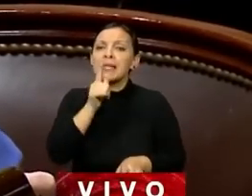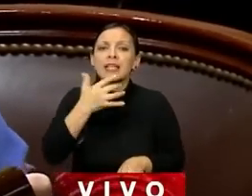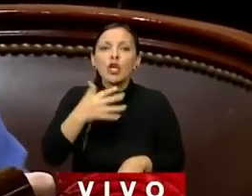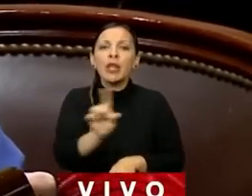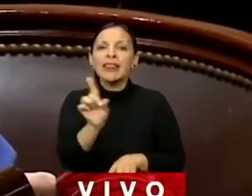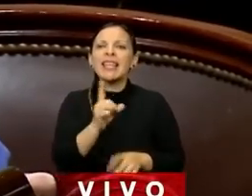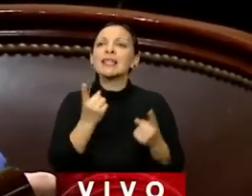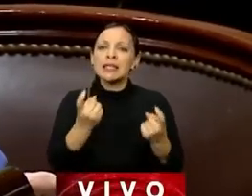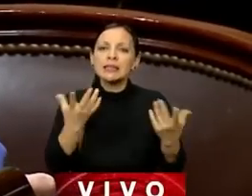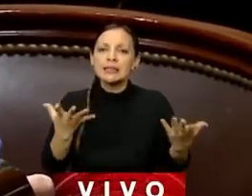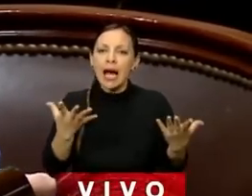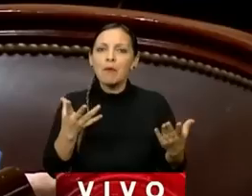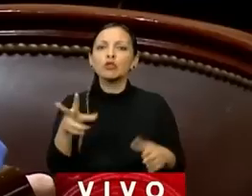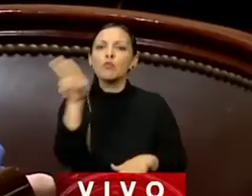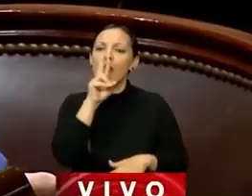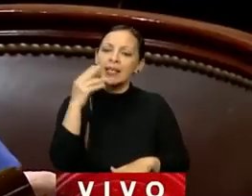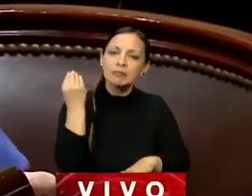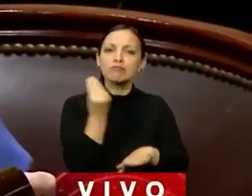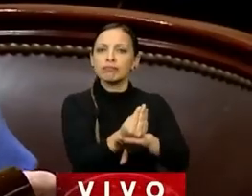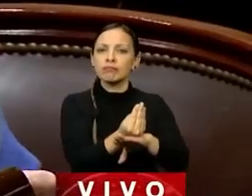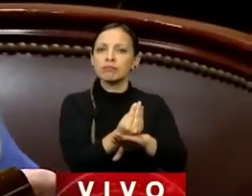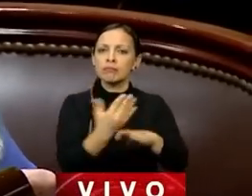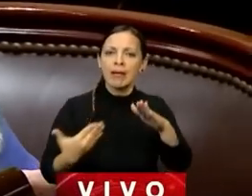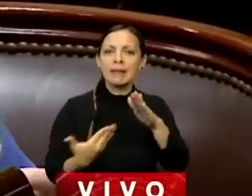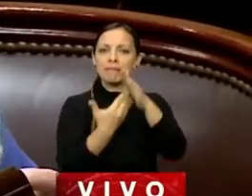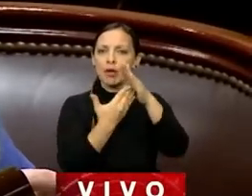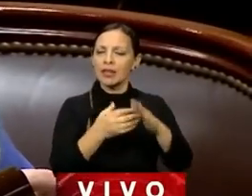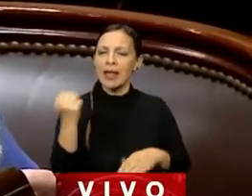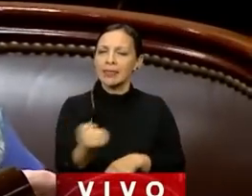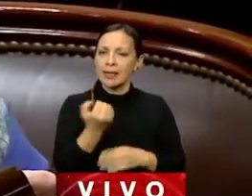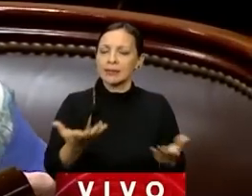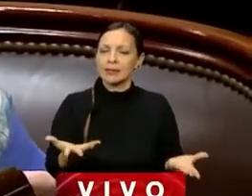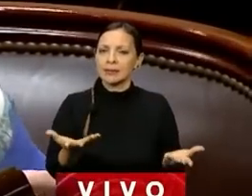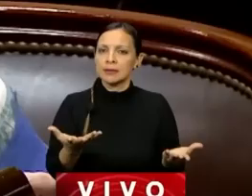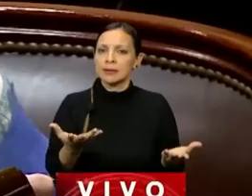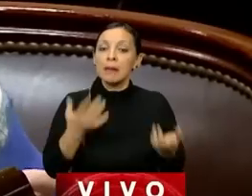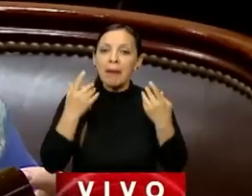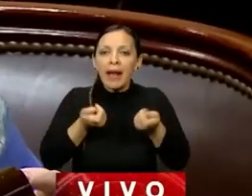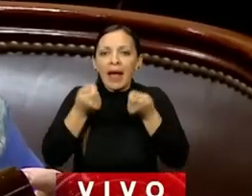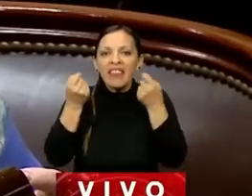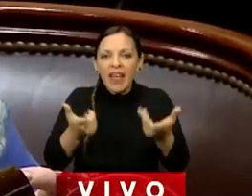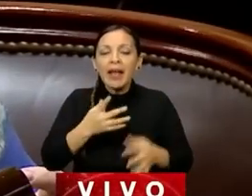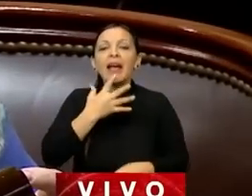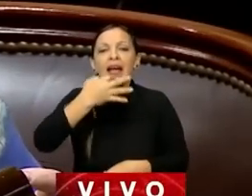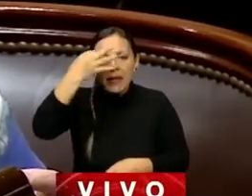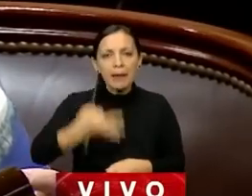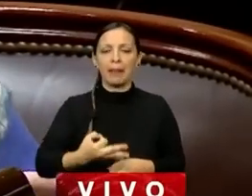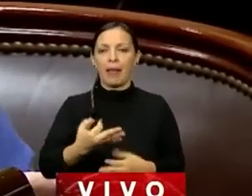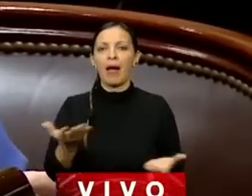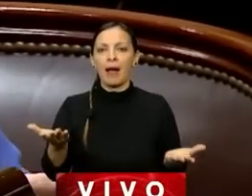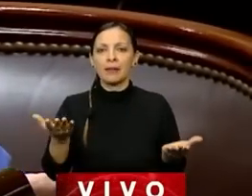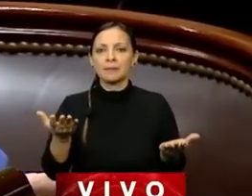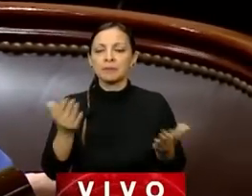necesidad de que las mujeres ocupen cargos relevantes para darle en serio